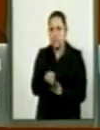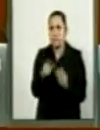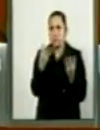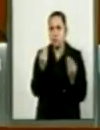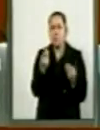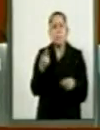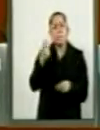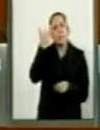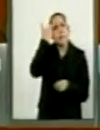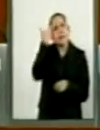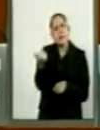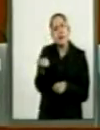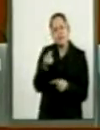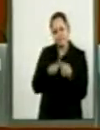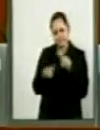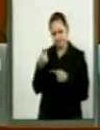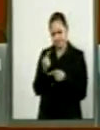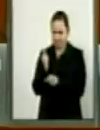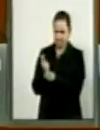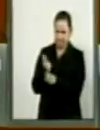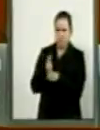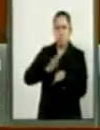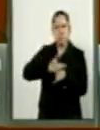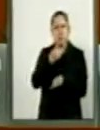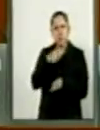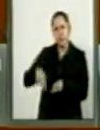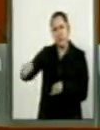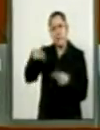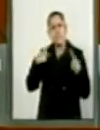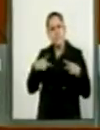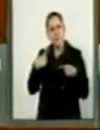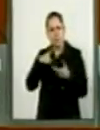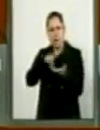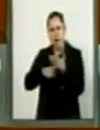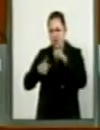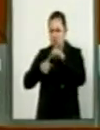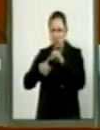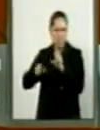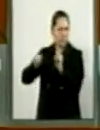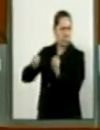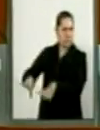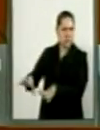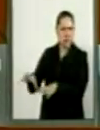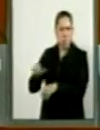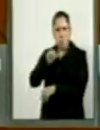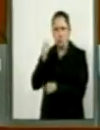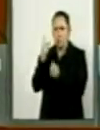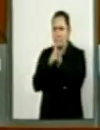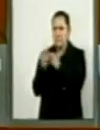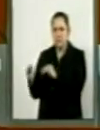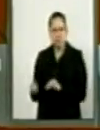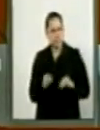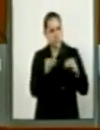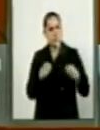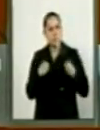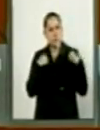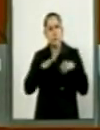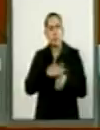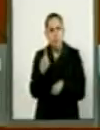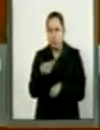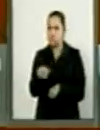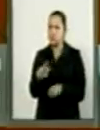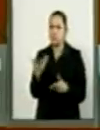aumento de solicitudes de asilo provenientes de Centroamérica es la violencia. Es la persecución, la delincuencia